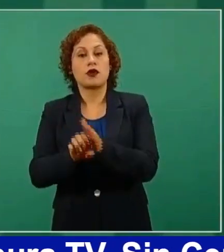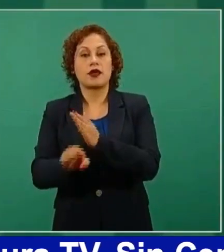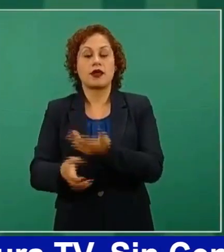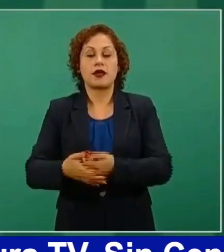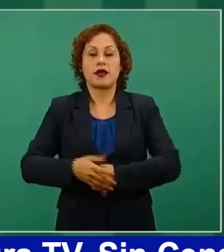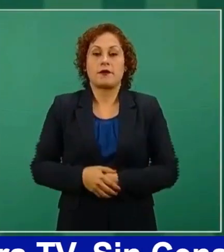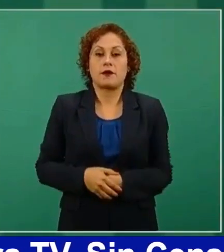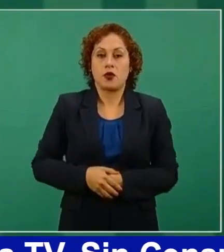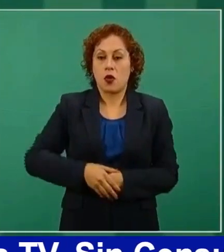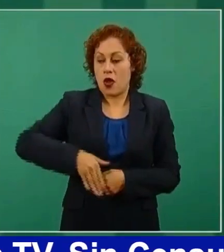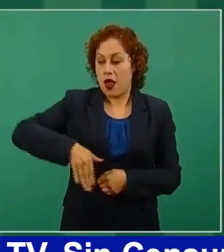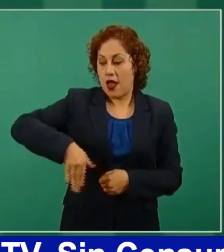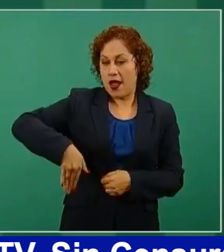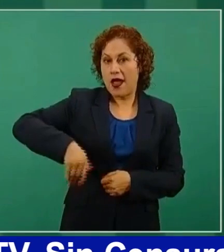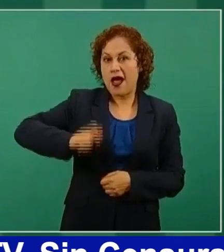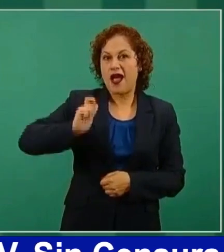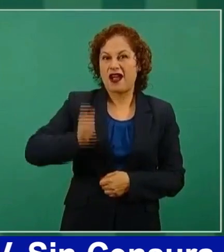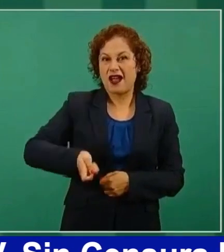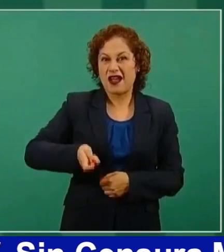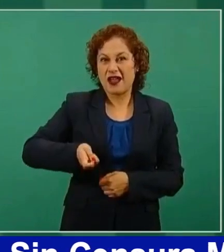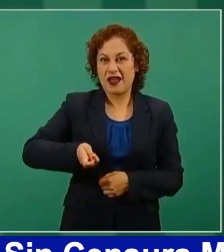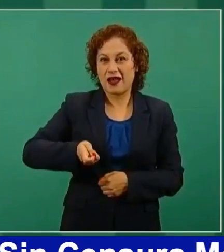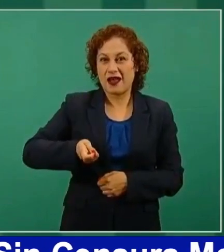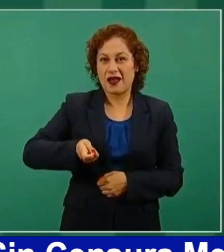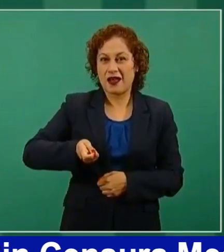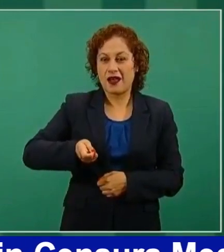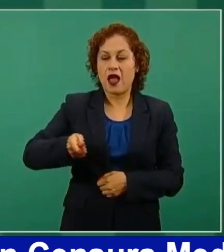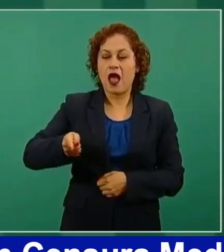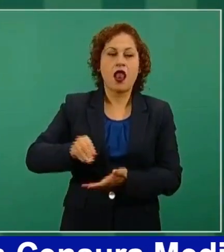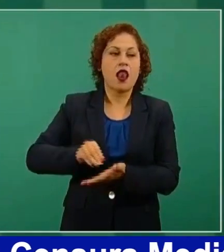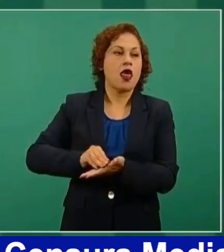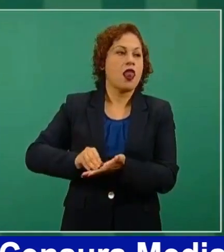hay impunidad para nadie.